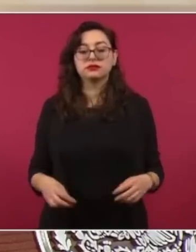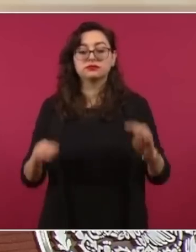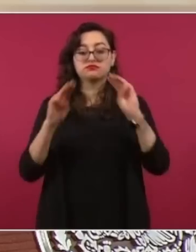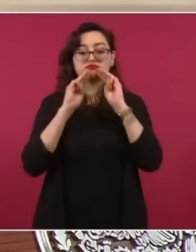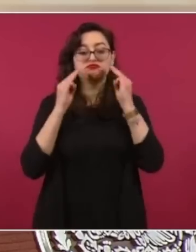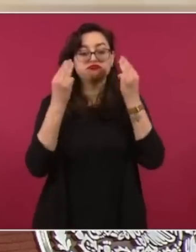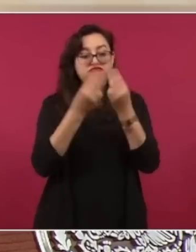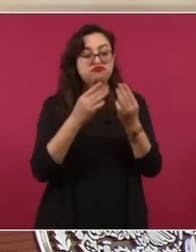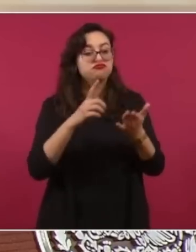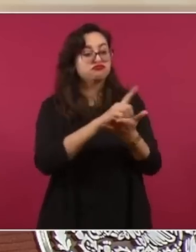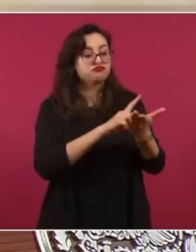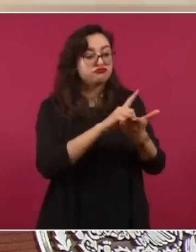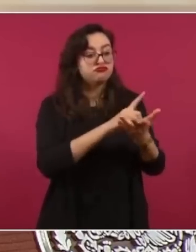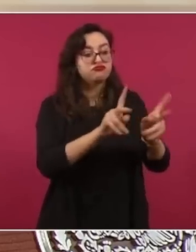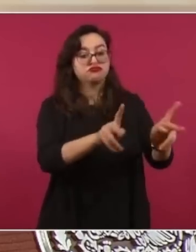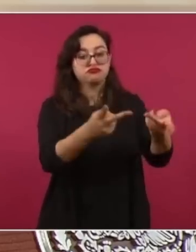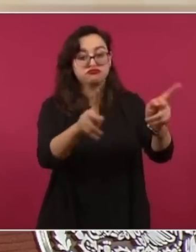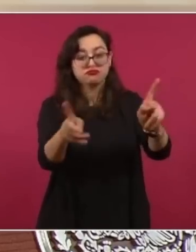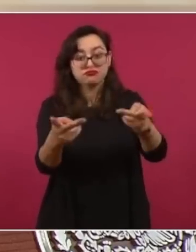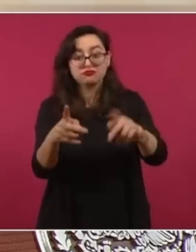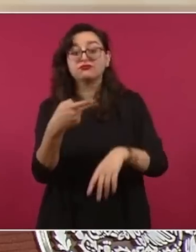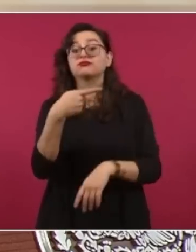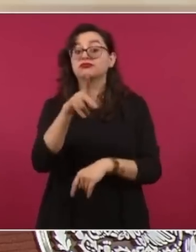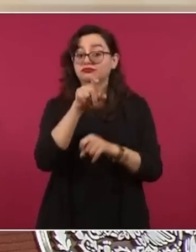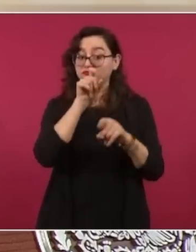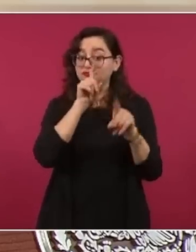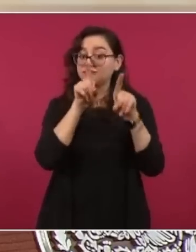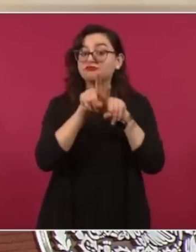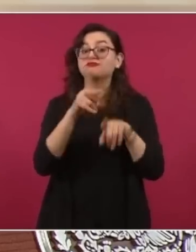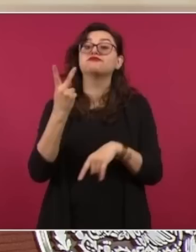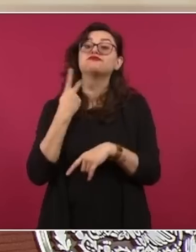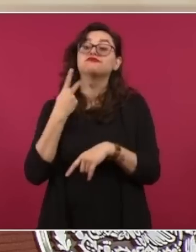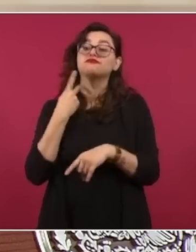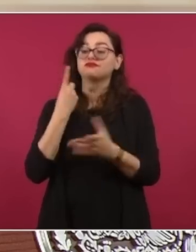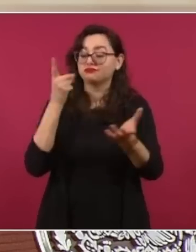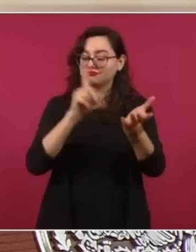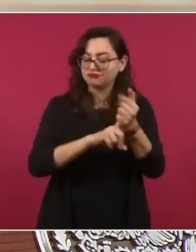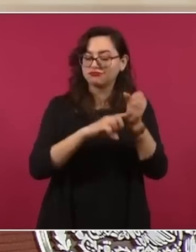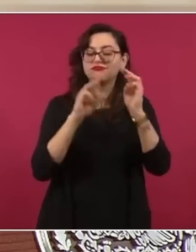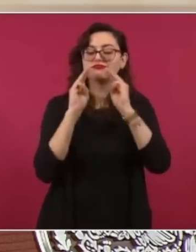organizada, sino la delincuencia de cuello blanco,